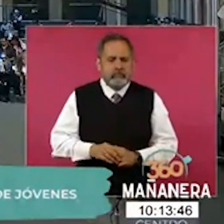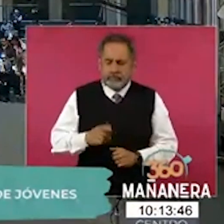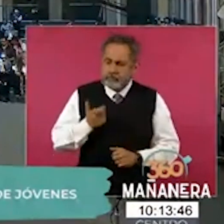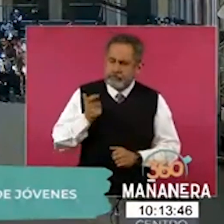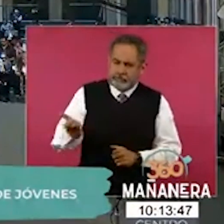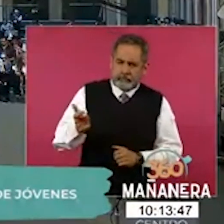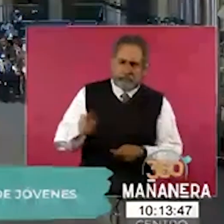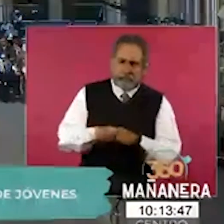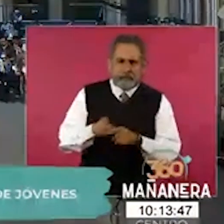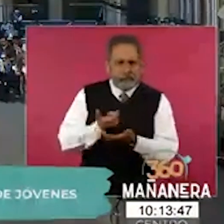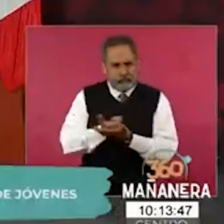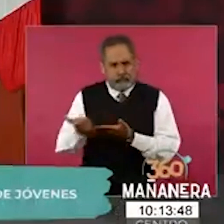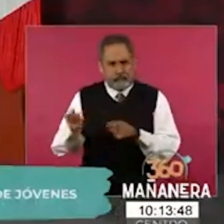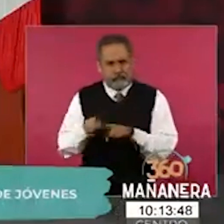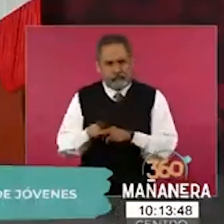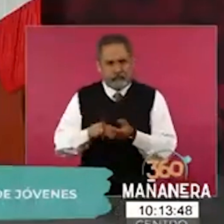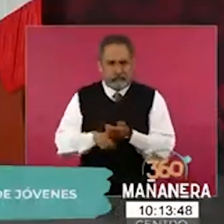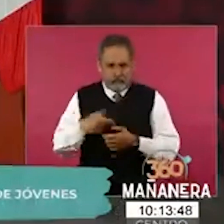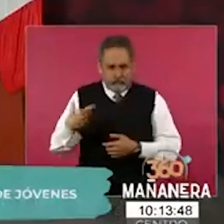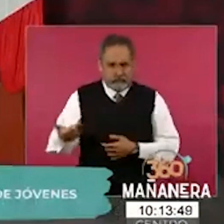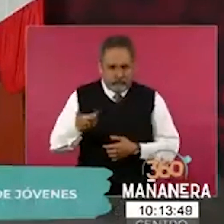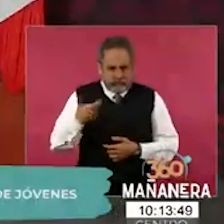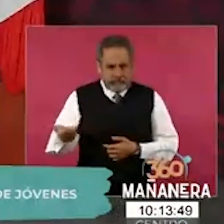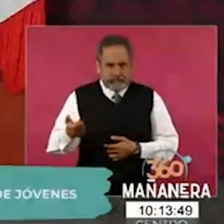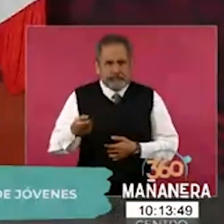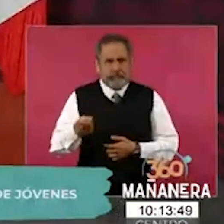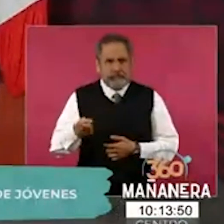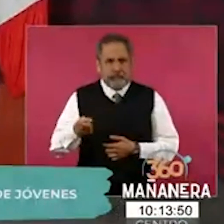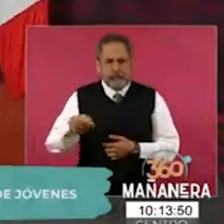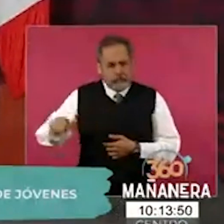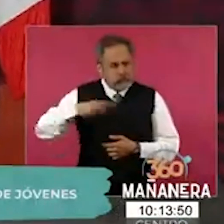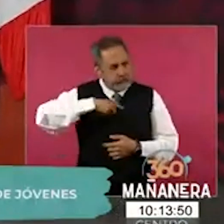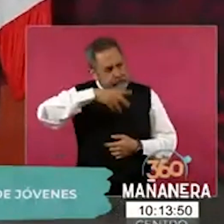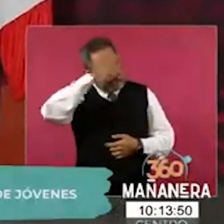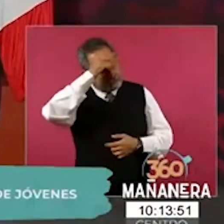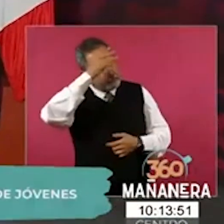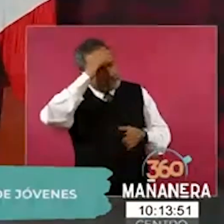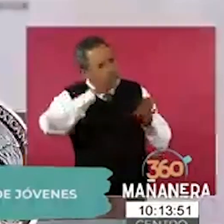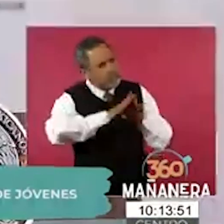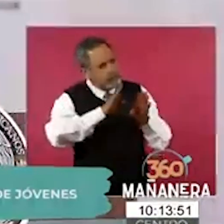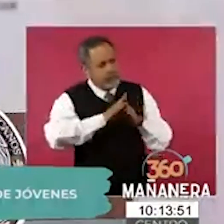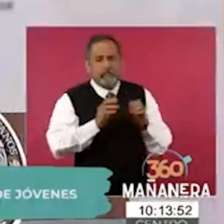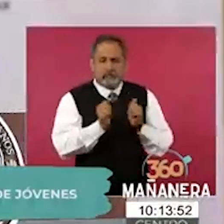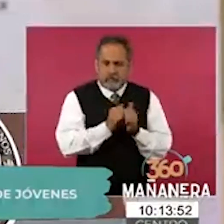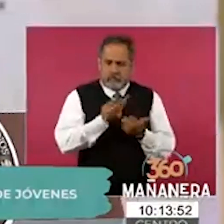paga ese salario y se van formando.